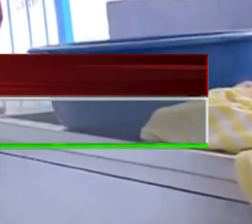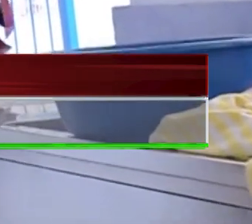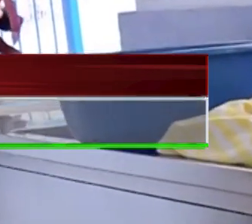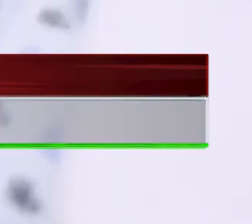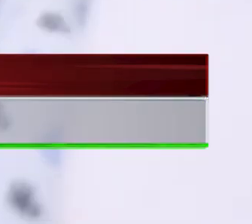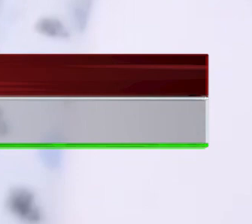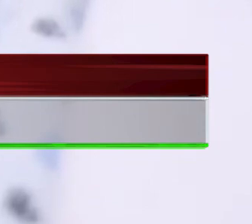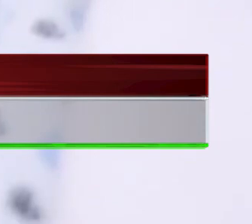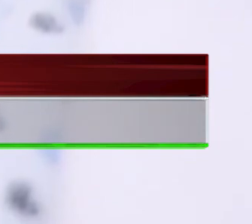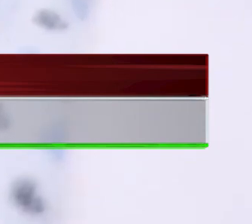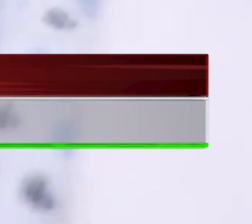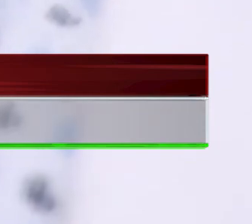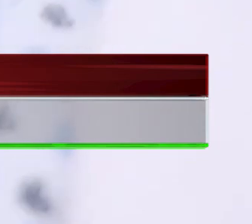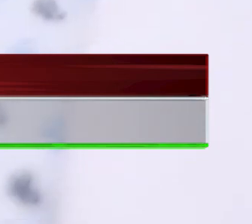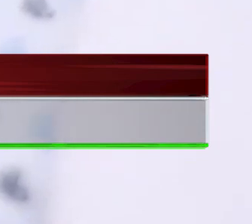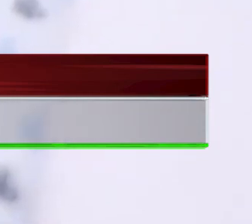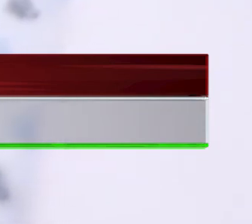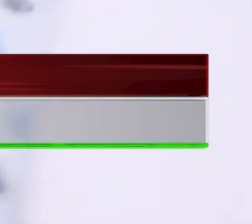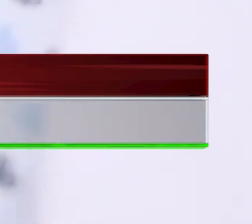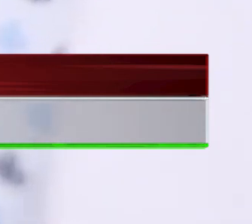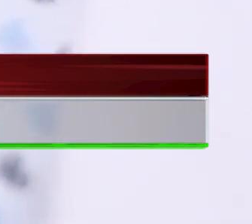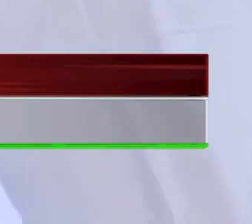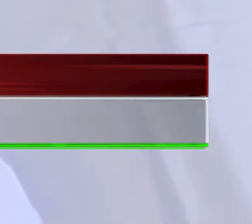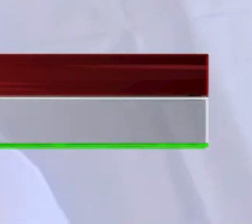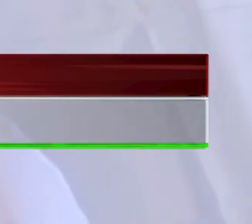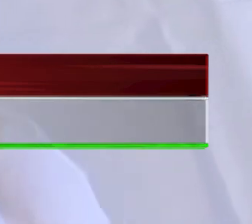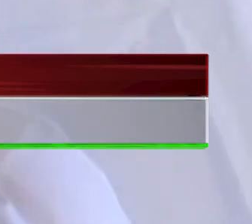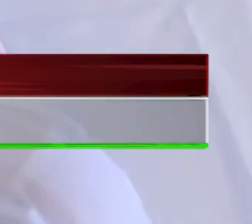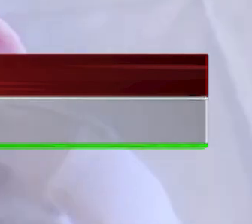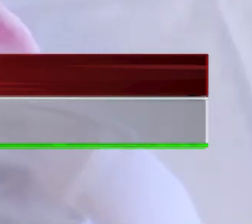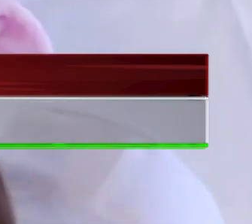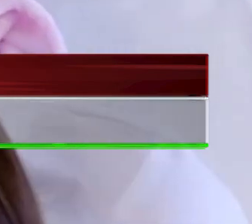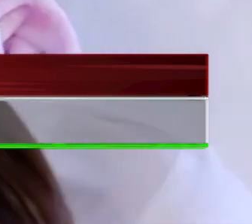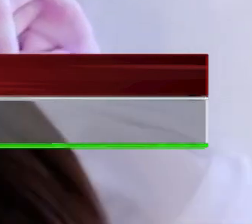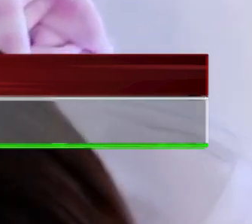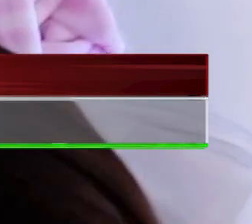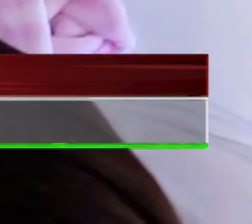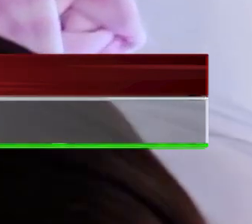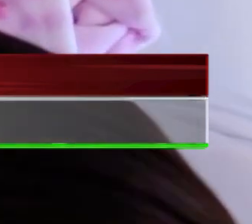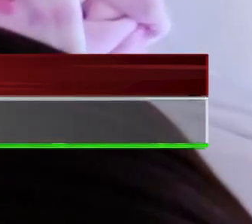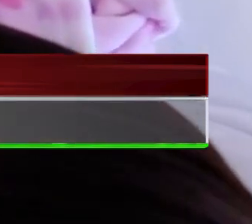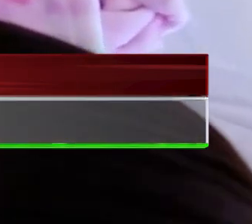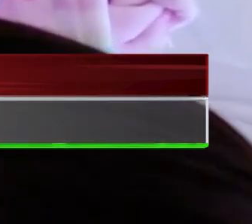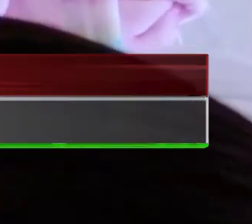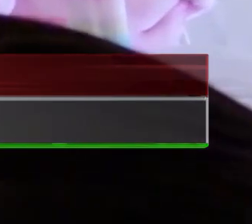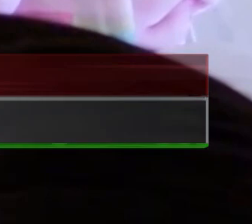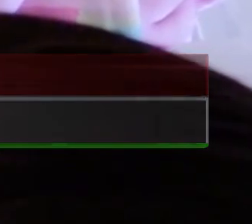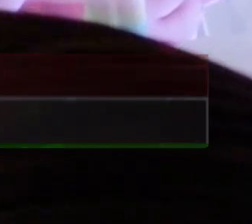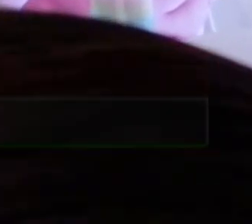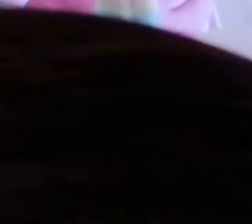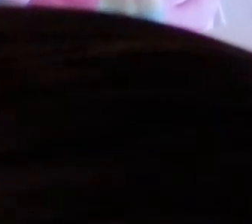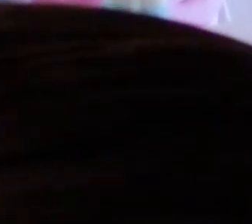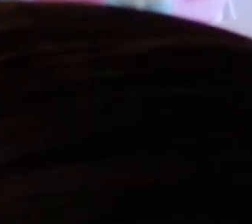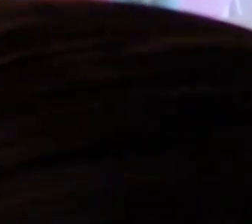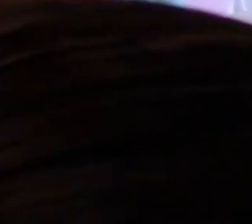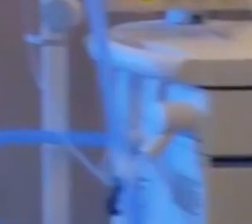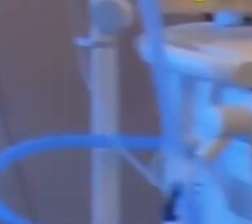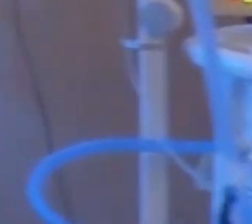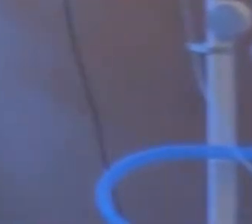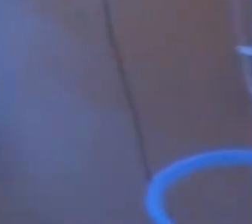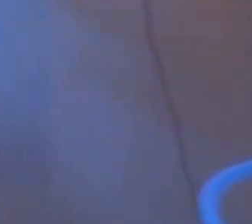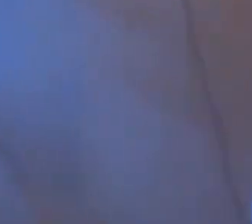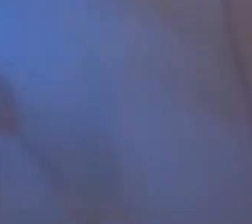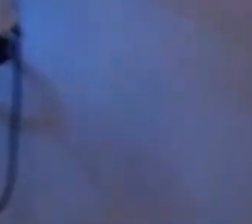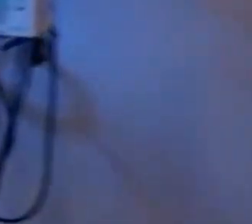prevenir, atender y erradicar la discriminación en el estado de Guanajuato, con la finalidad de catalogar como práctica discriminatoria toda acción